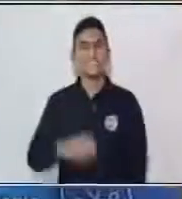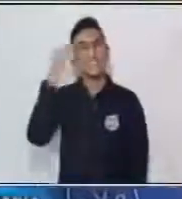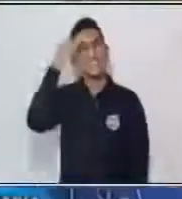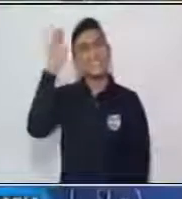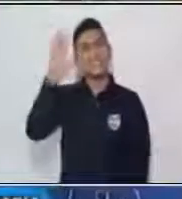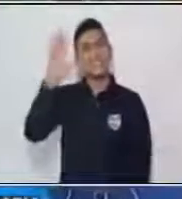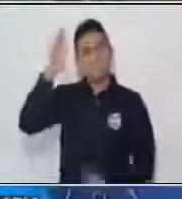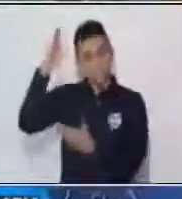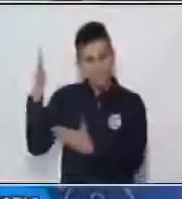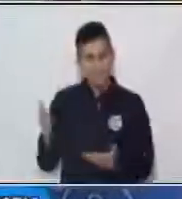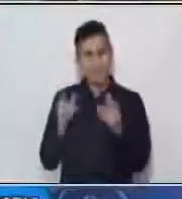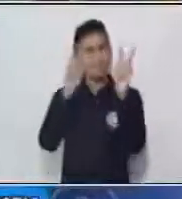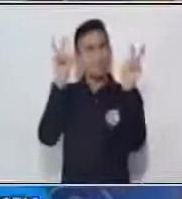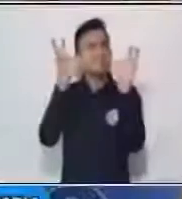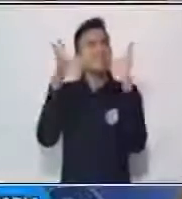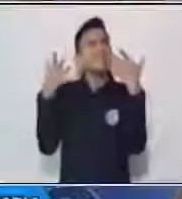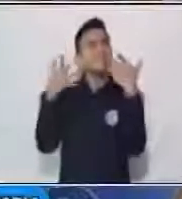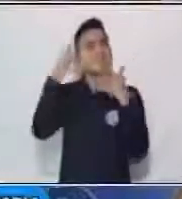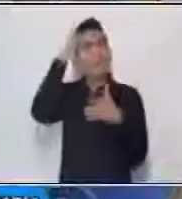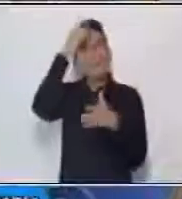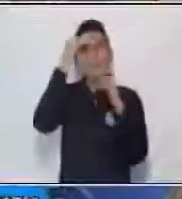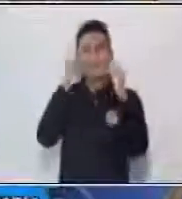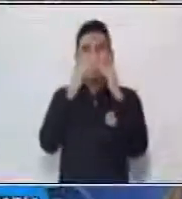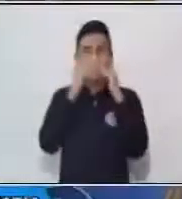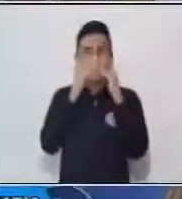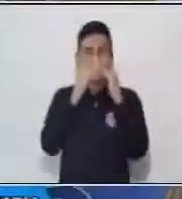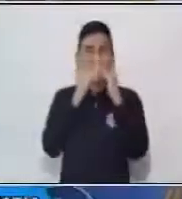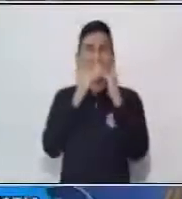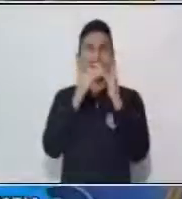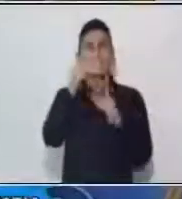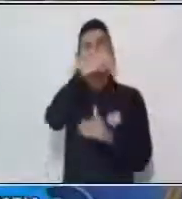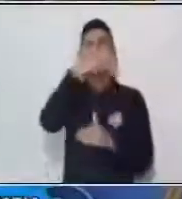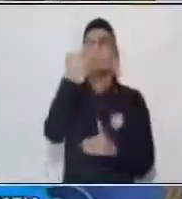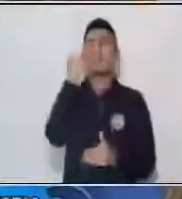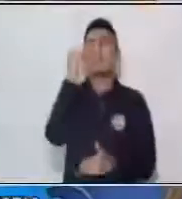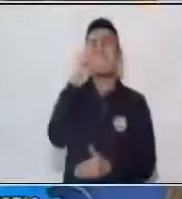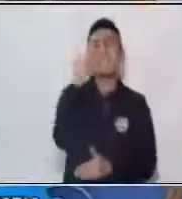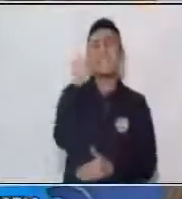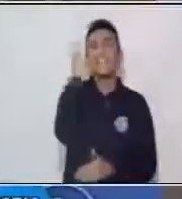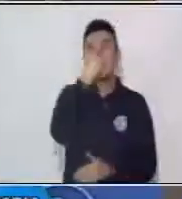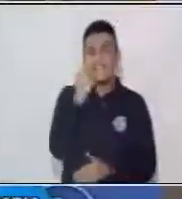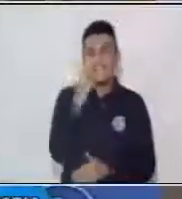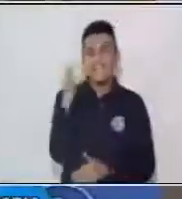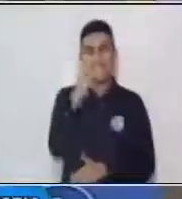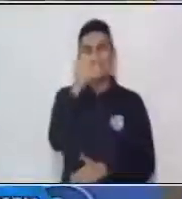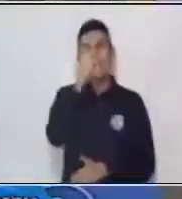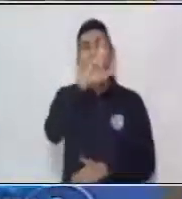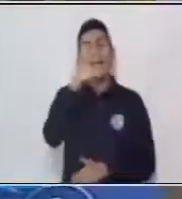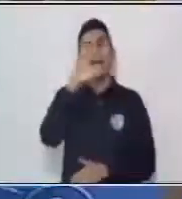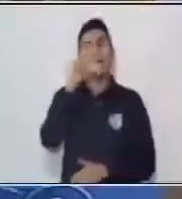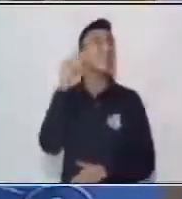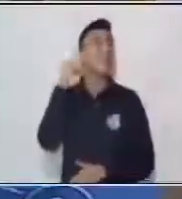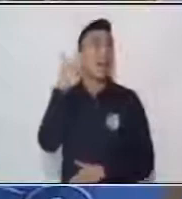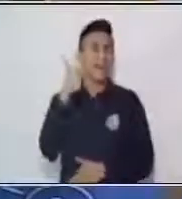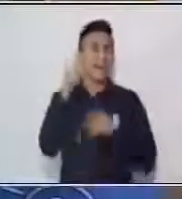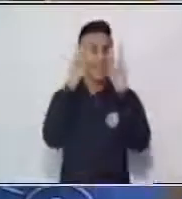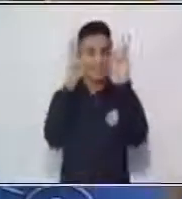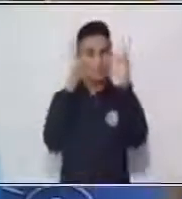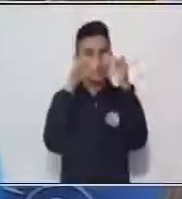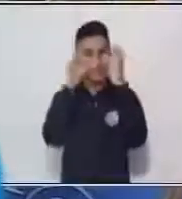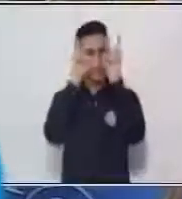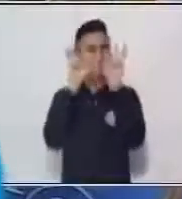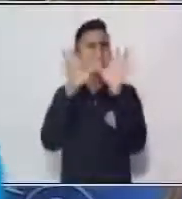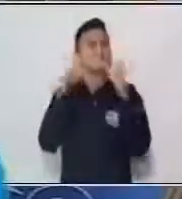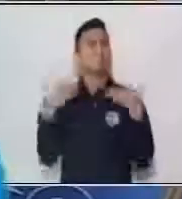Bienvenido a este espacio educativo Aprendo en Casa. Soy Iris Arriaga y en esta oportunidad desarrollaré el